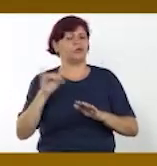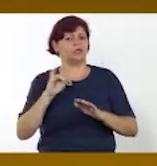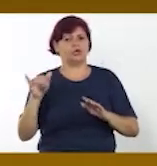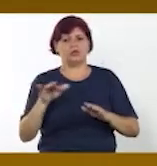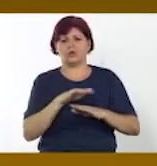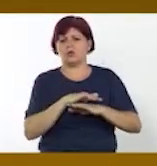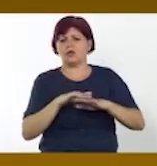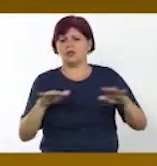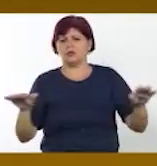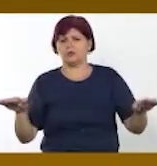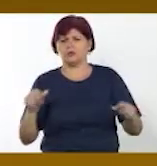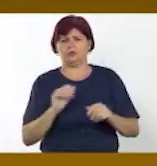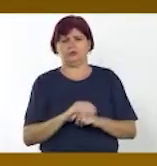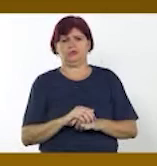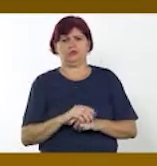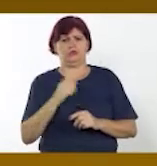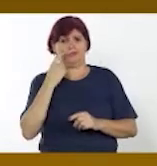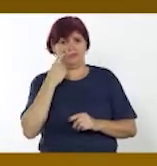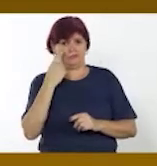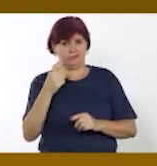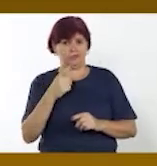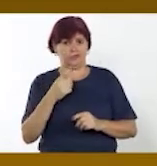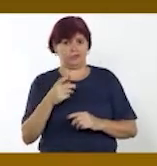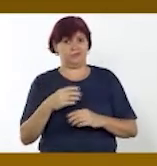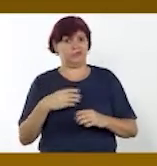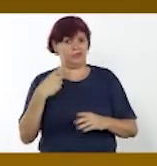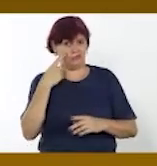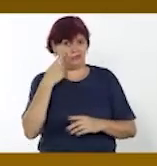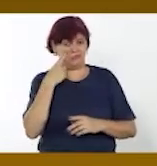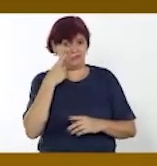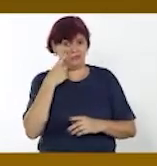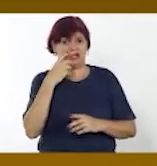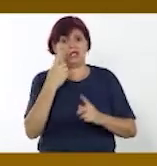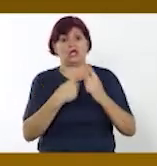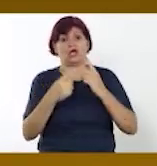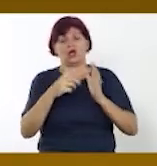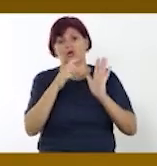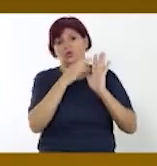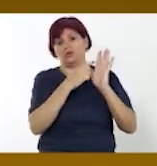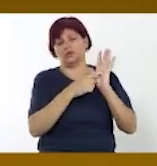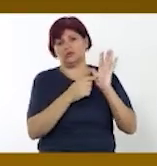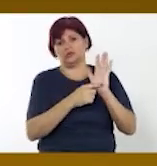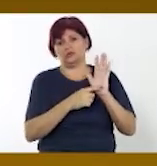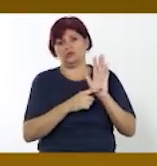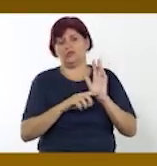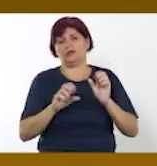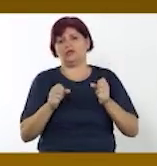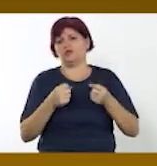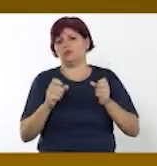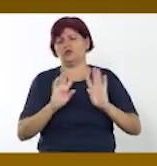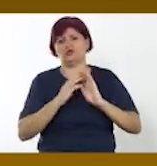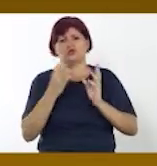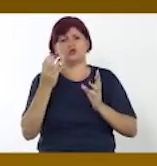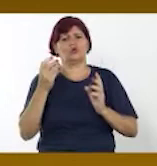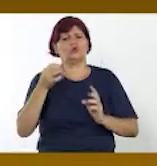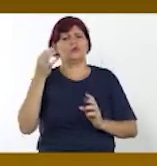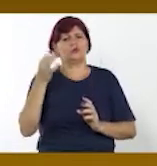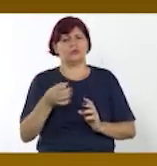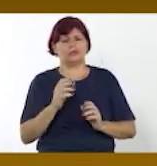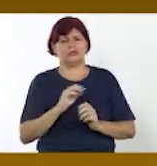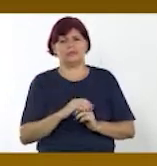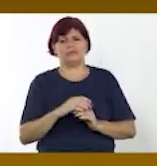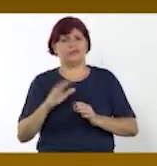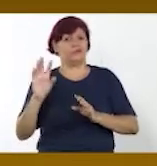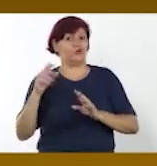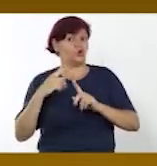con respecto al origen de coordenadas. Miren el comportamiento que tiene y miren algunas de sus propiedades. El dominio son todos los números reales, pero